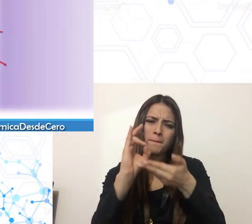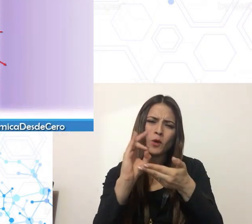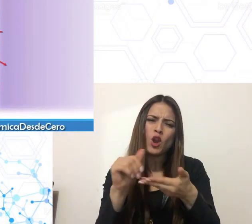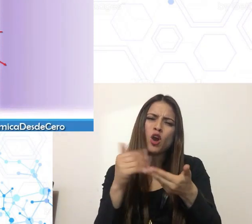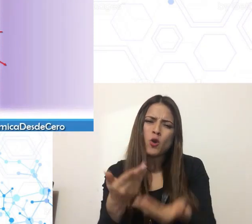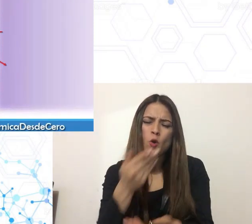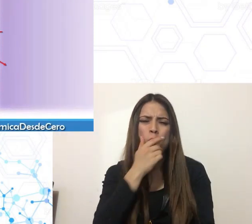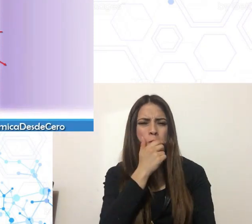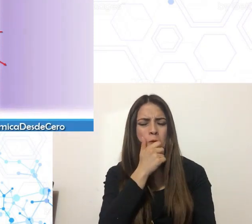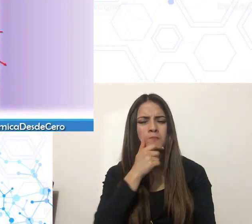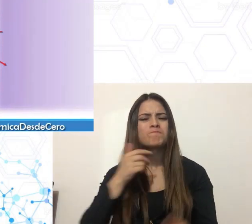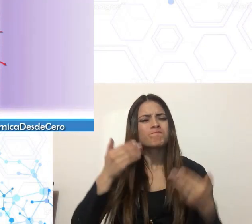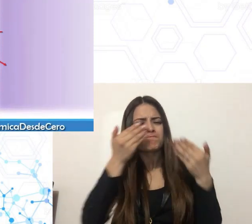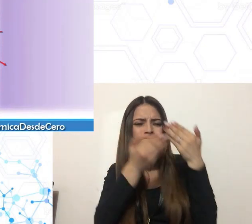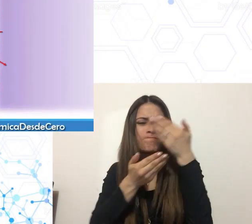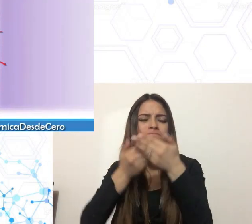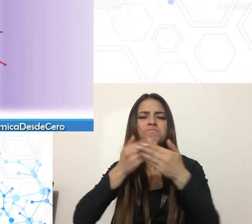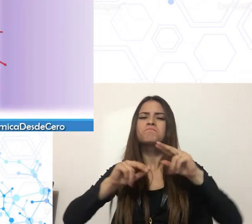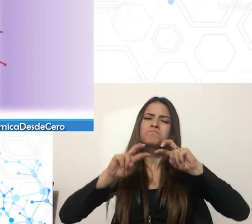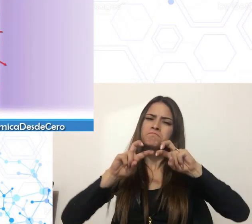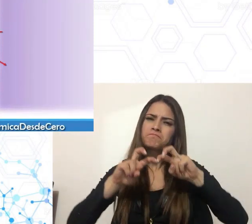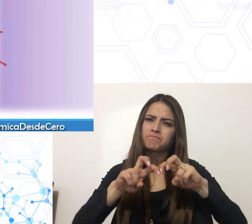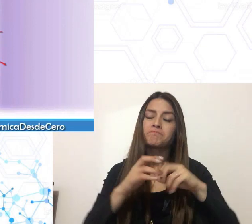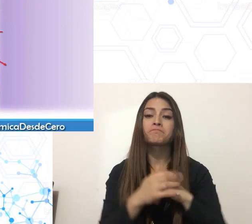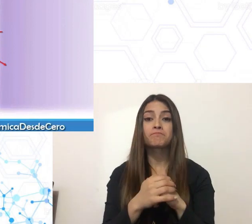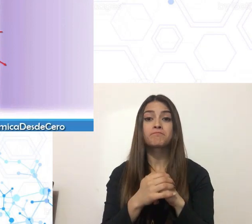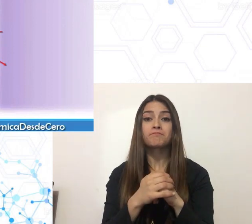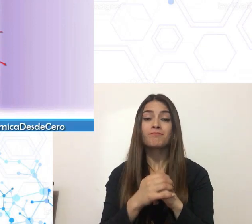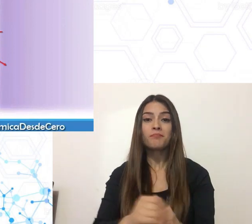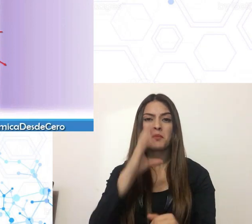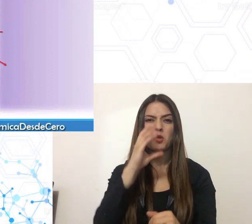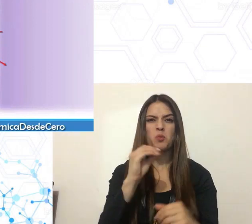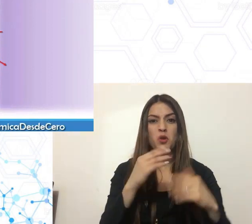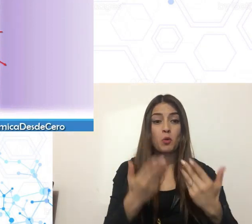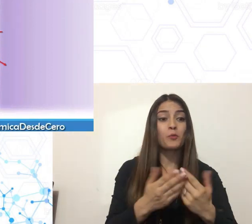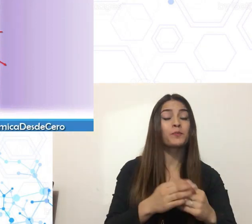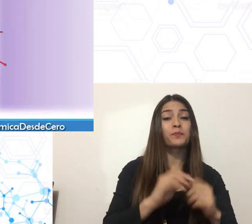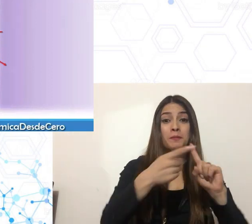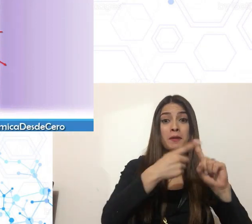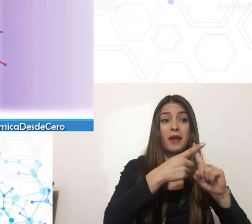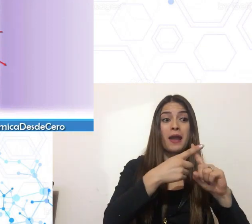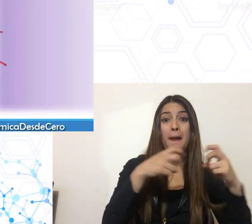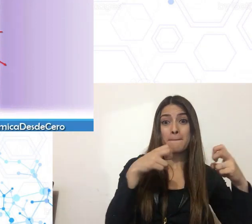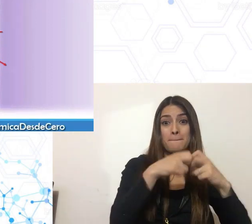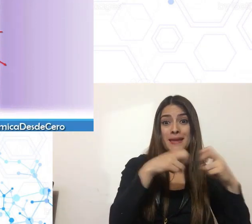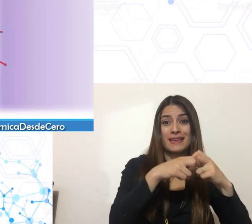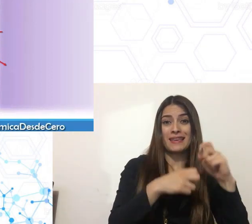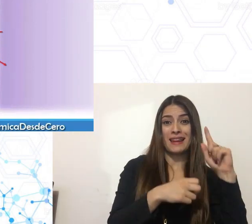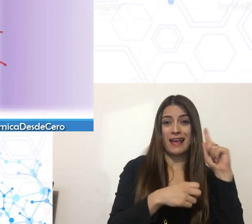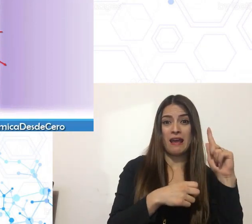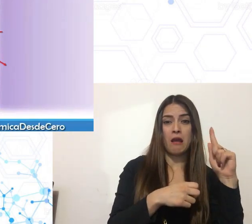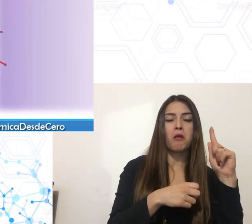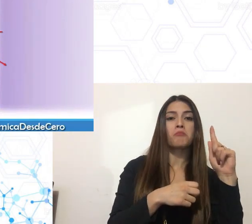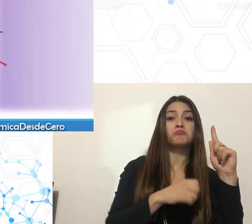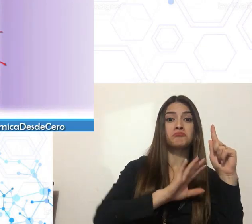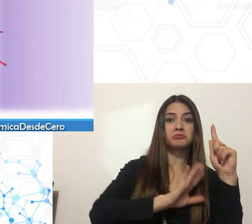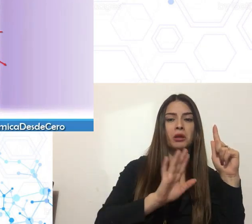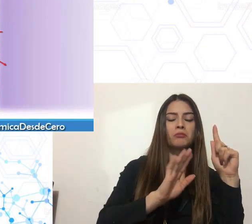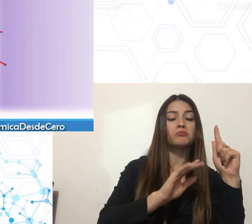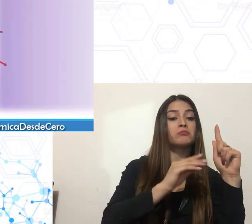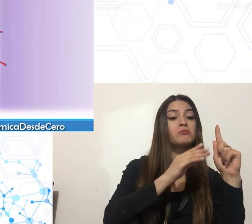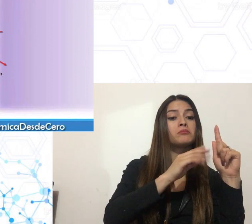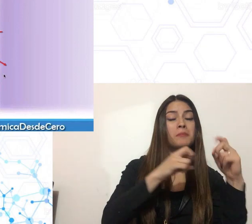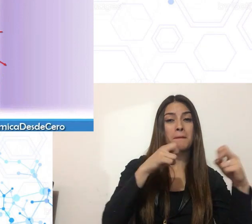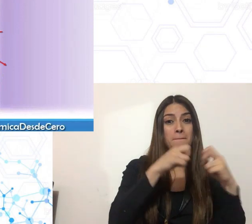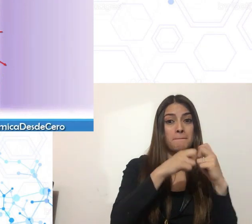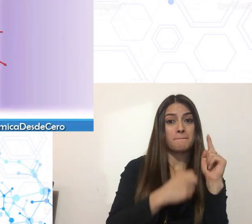observó que varios rayos atravesaban totalmente, es decir, no encontraban una partícula con la cual